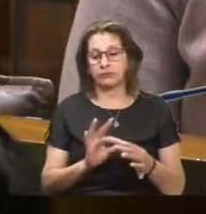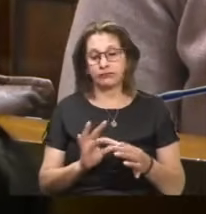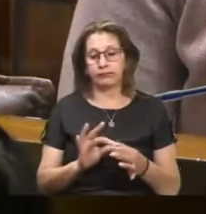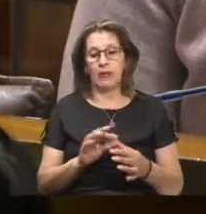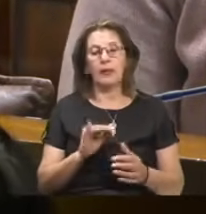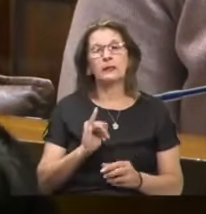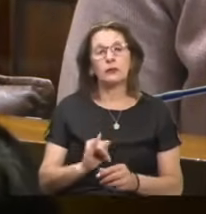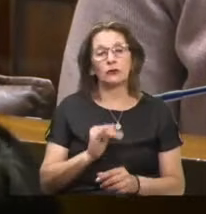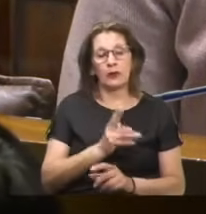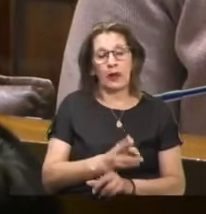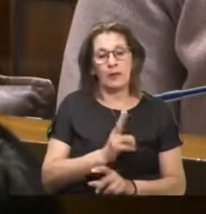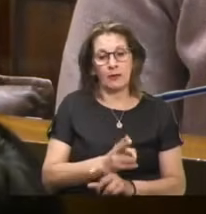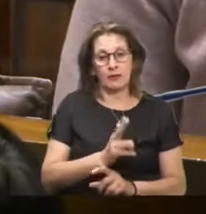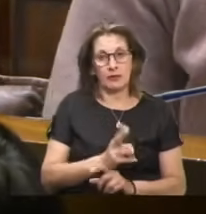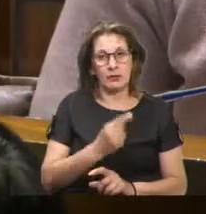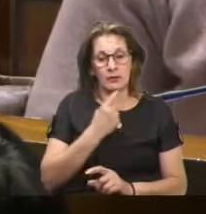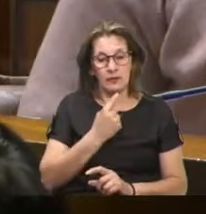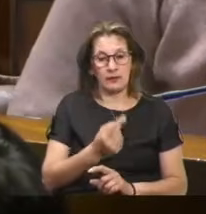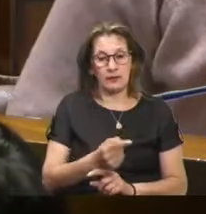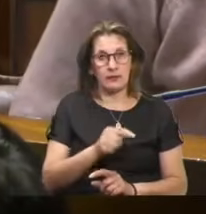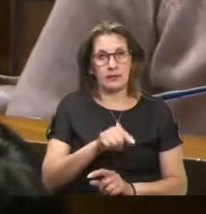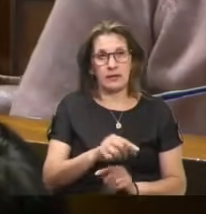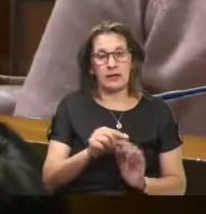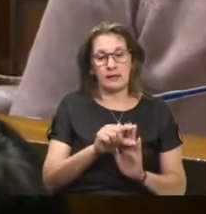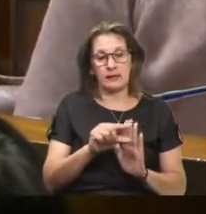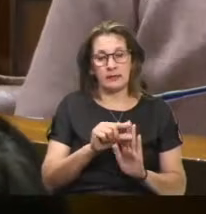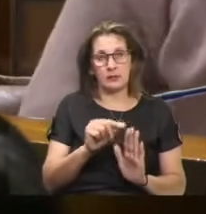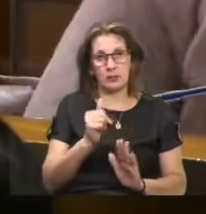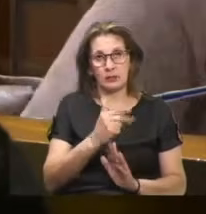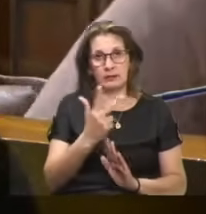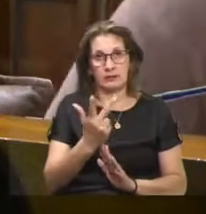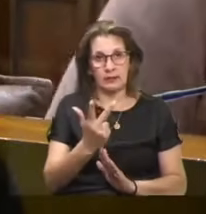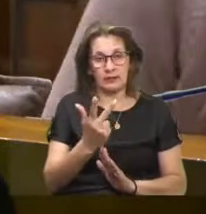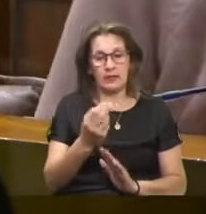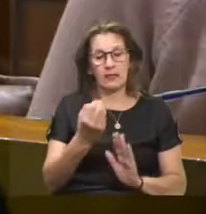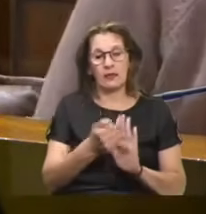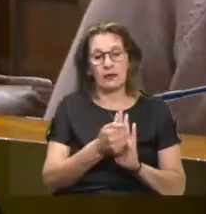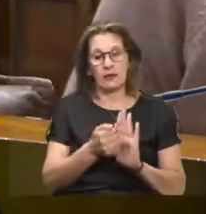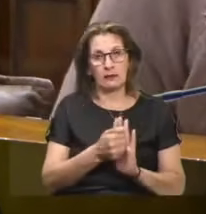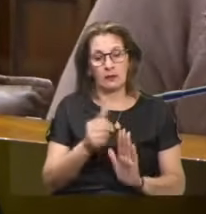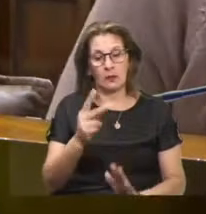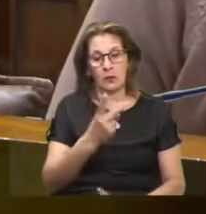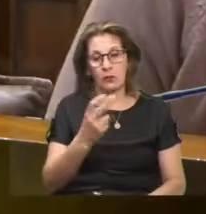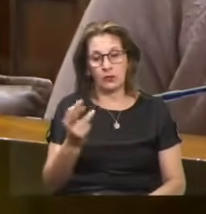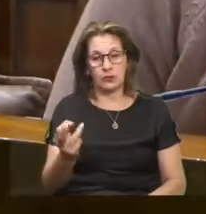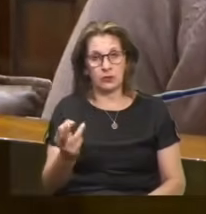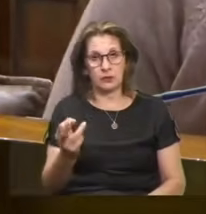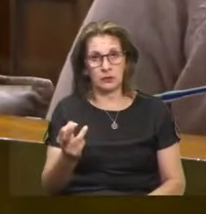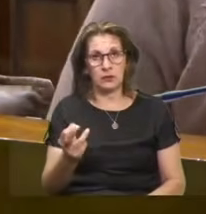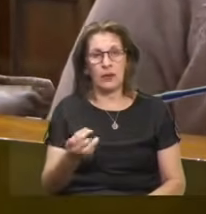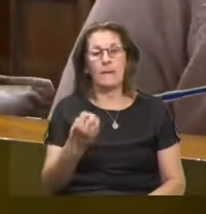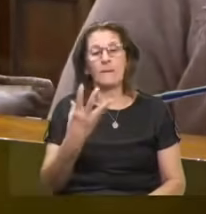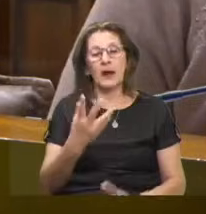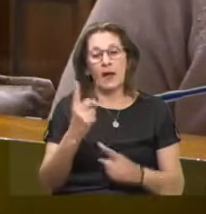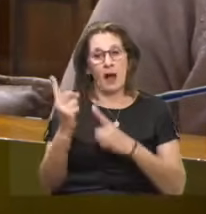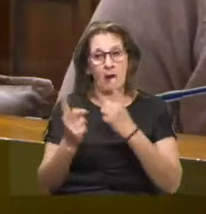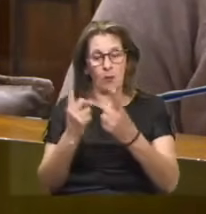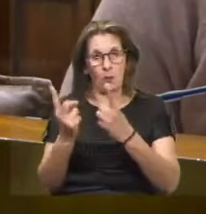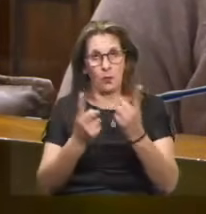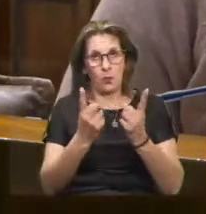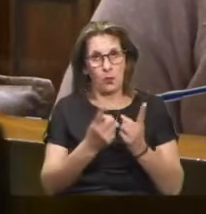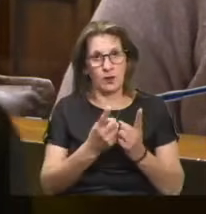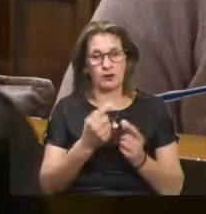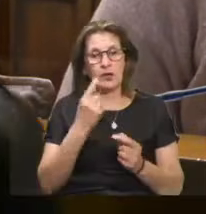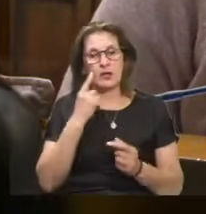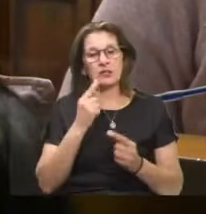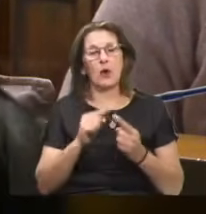prohibición establecida en el inciso 3 del artículo 200 para algunos es